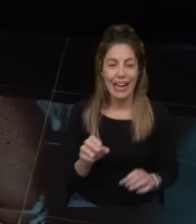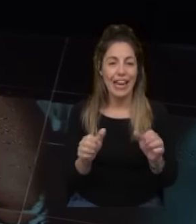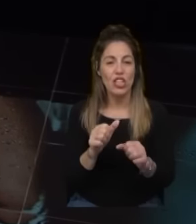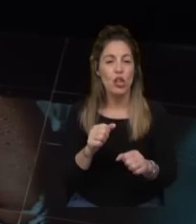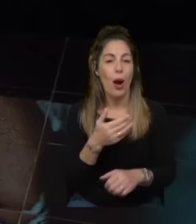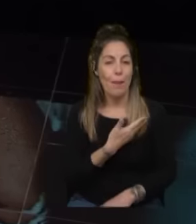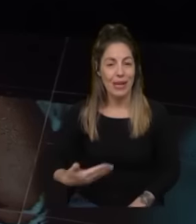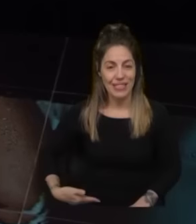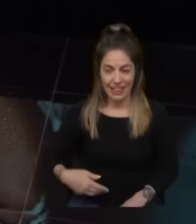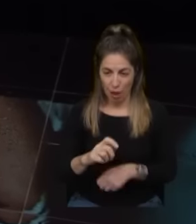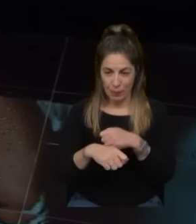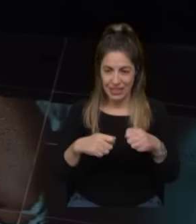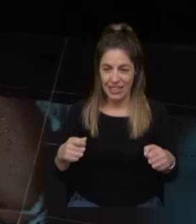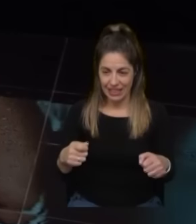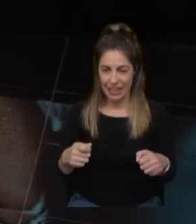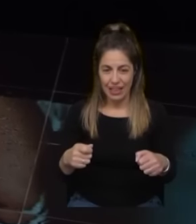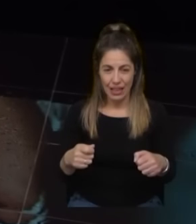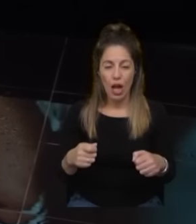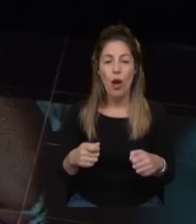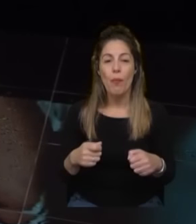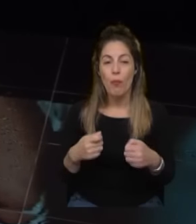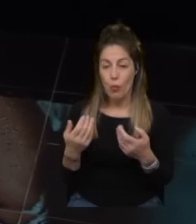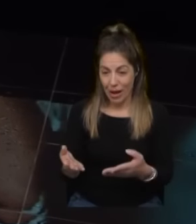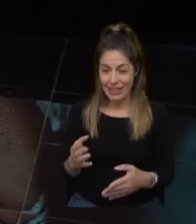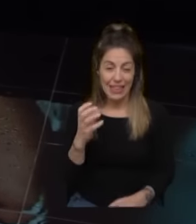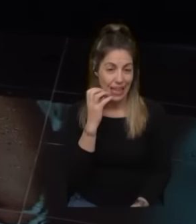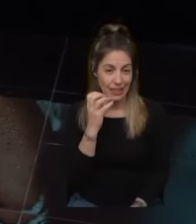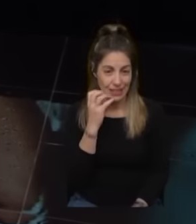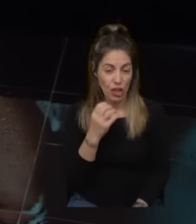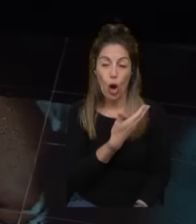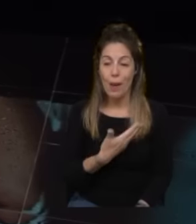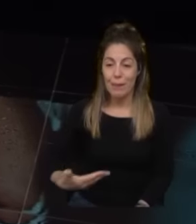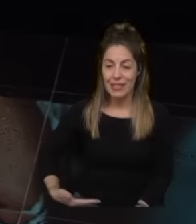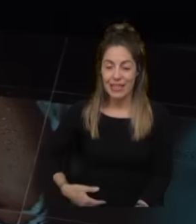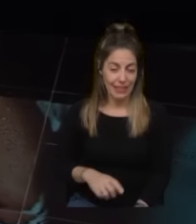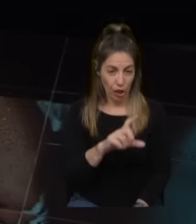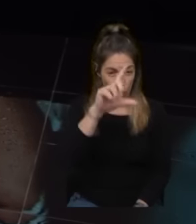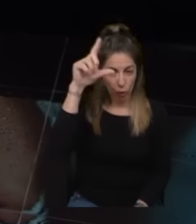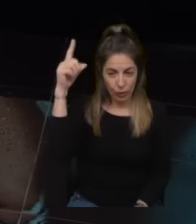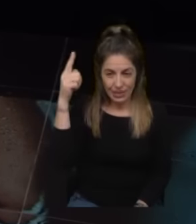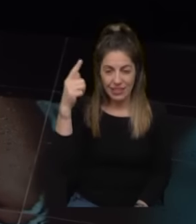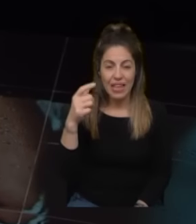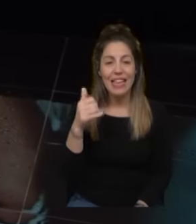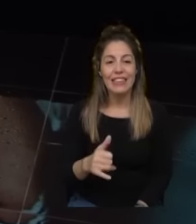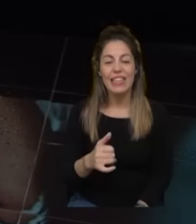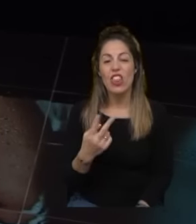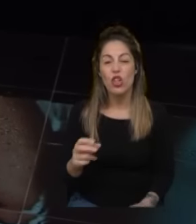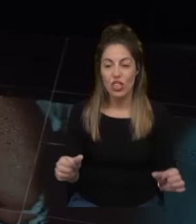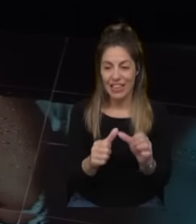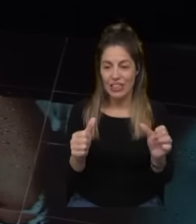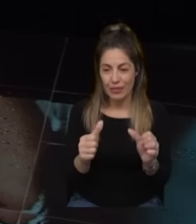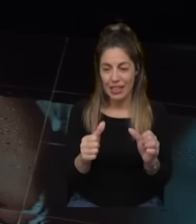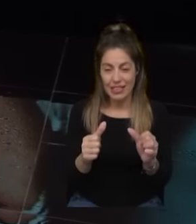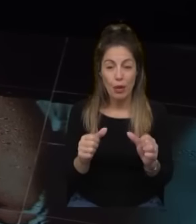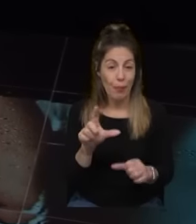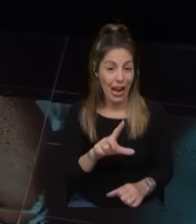PIT-CNT, Marcelo Abdala, por parte de Alejandro Astesiano, el presidente Luis Lacalle Pou tiene dos actividades en agenda para